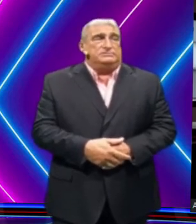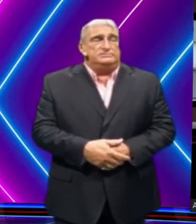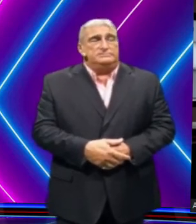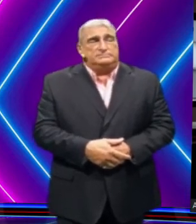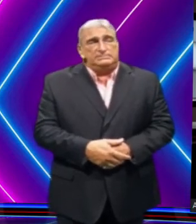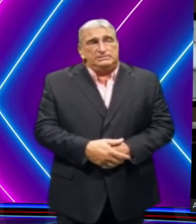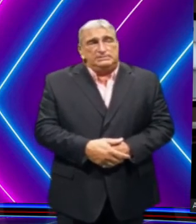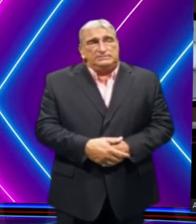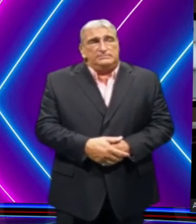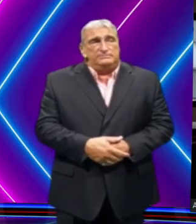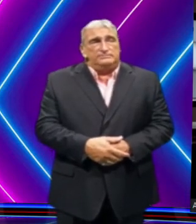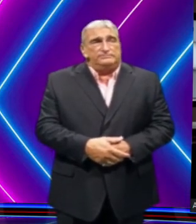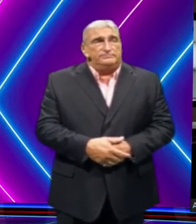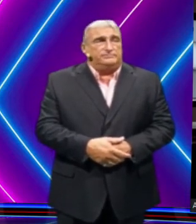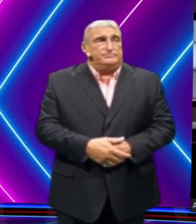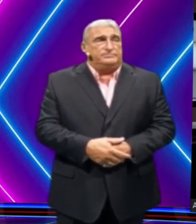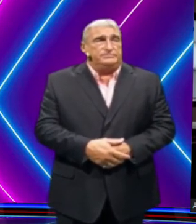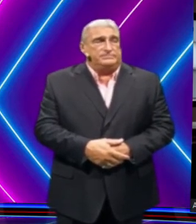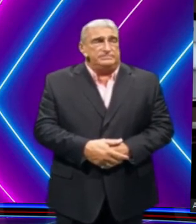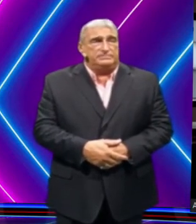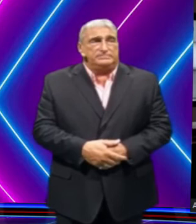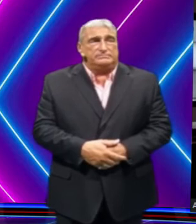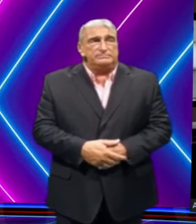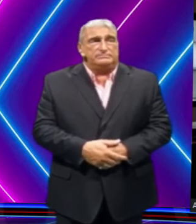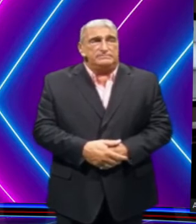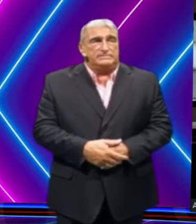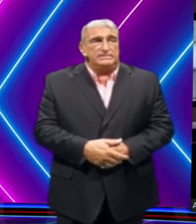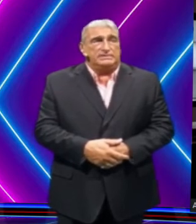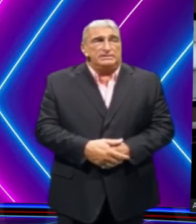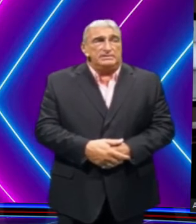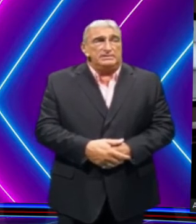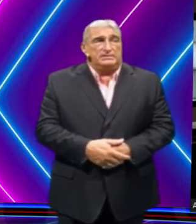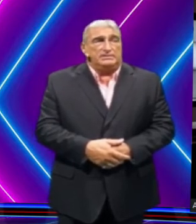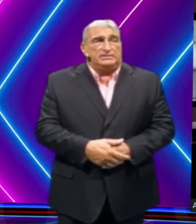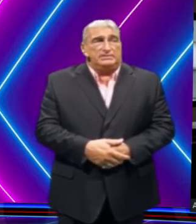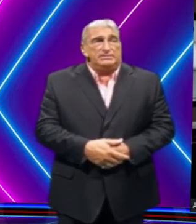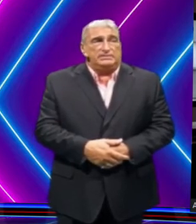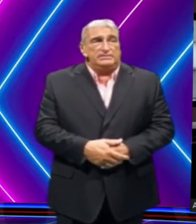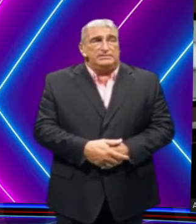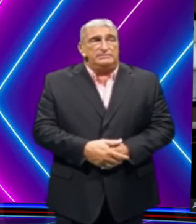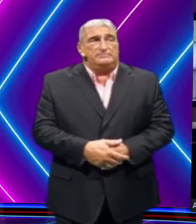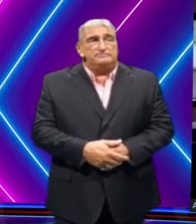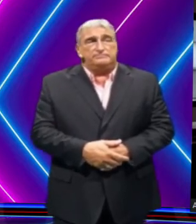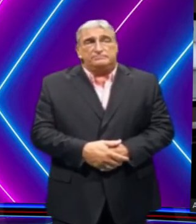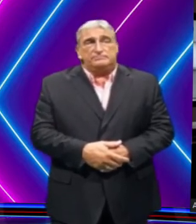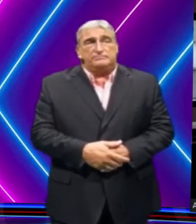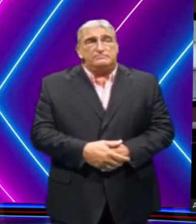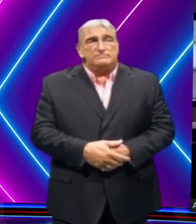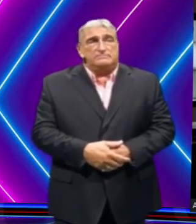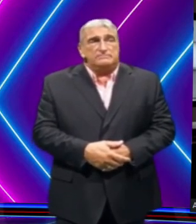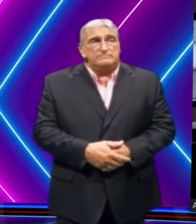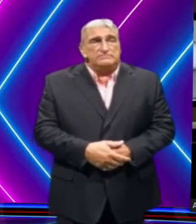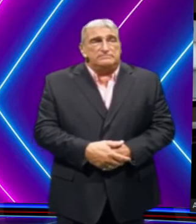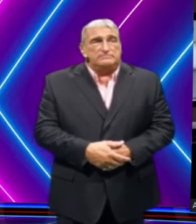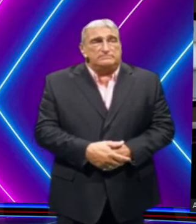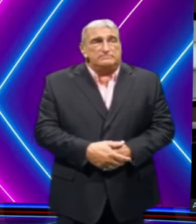Antonio. Si empieza a salvar vida, ¿está? Pero bueno, hay una lectura política que tiene que ver, Pedro